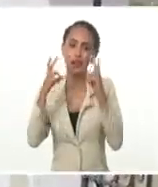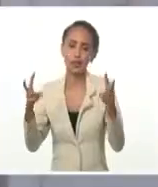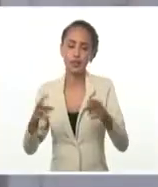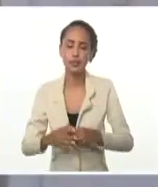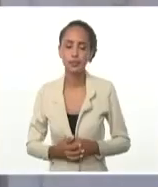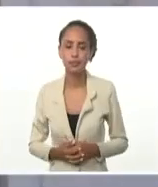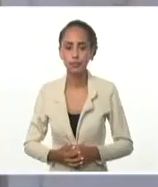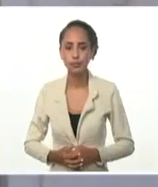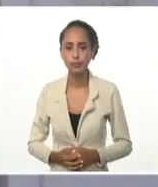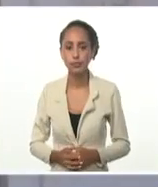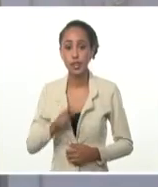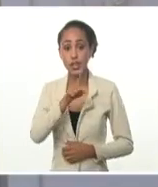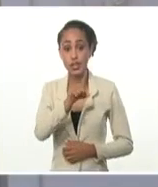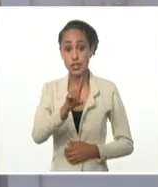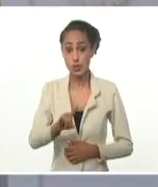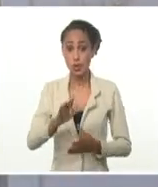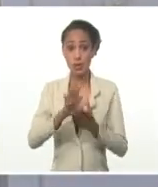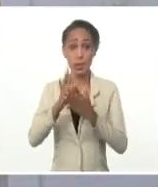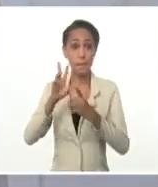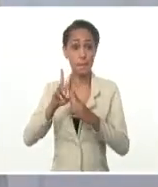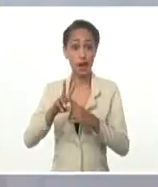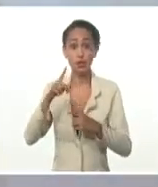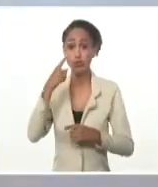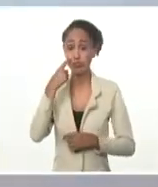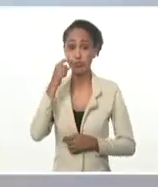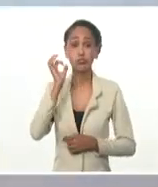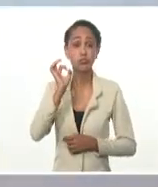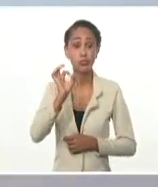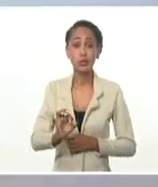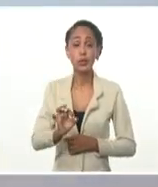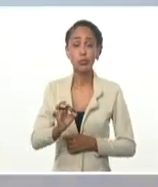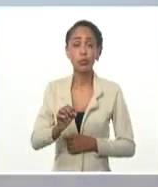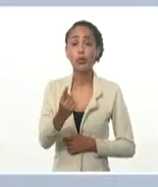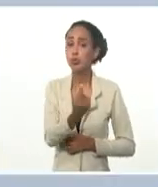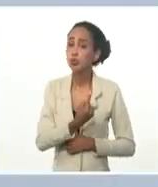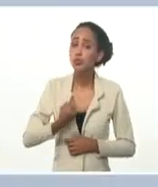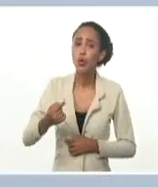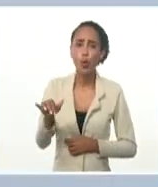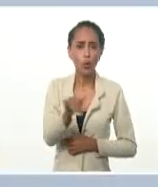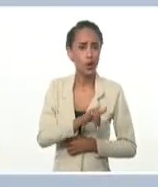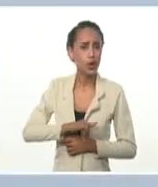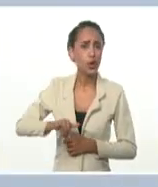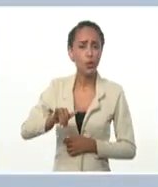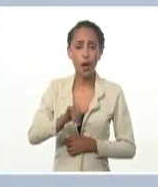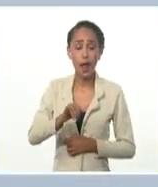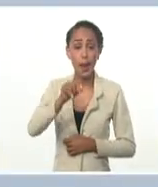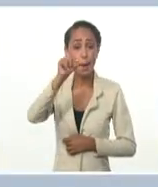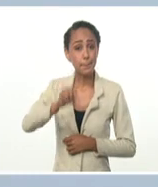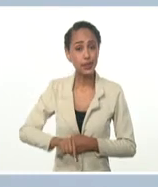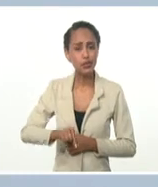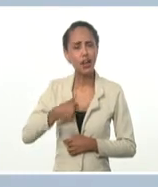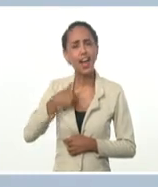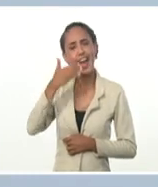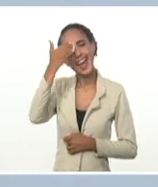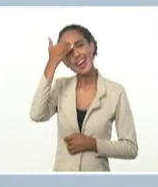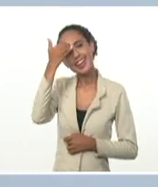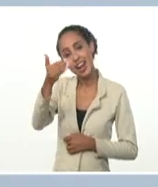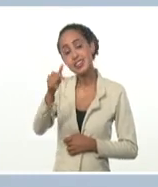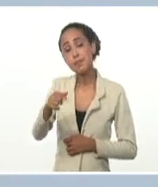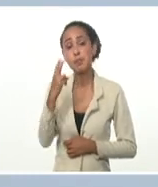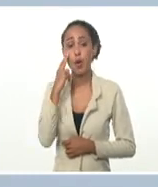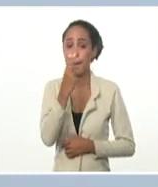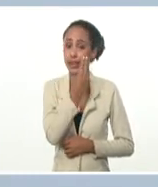19 de mayo y sigue el sol con sus manchas, pero iluminándonos a todos por igual. Los agradecidos, la luz. De Martí,